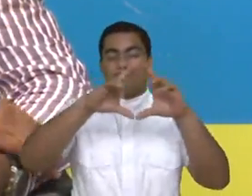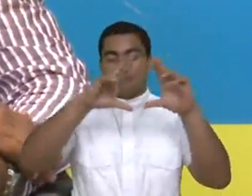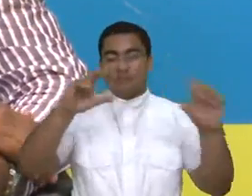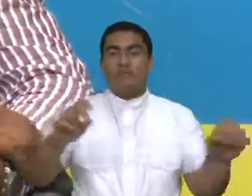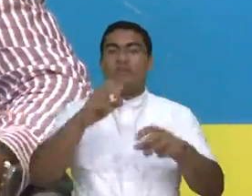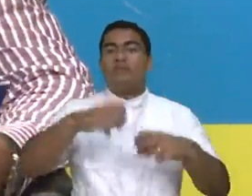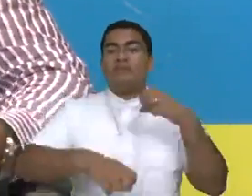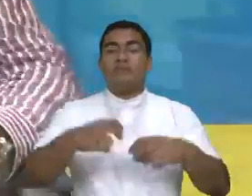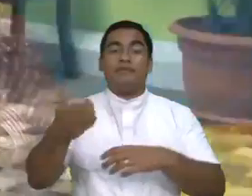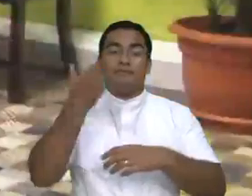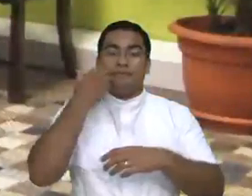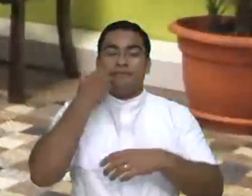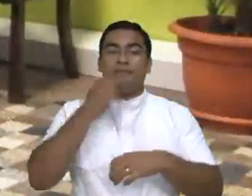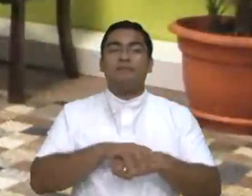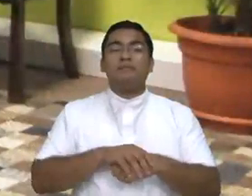trastorno?